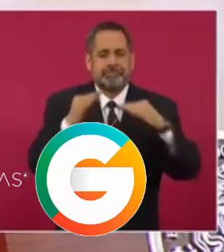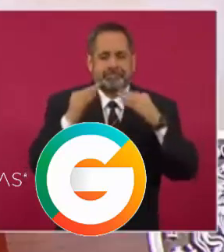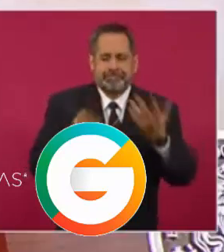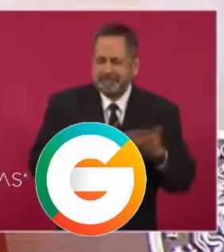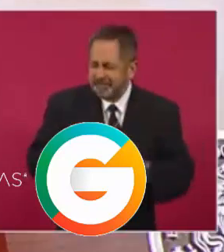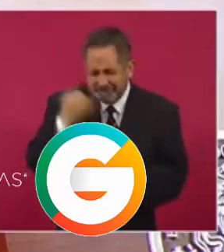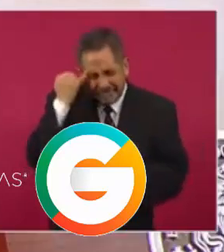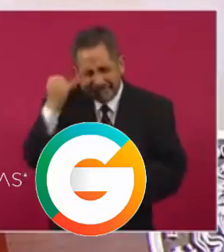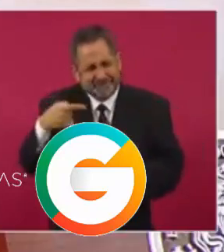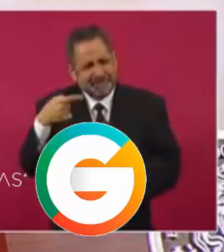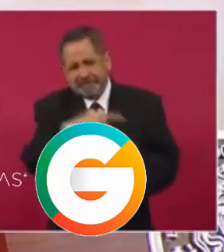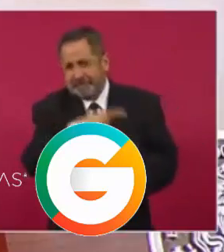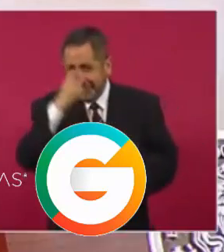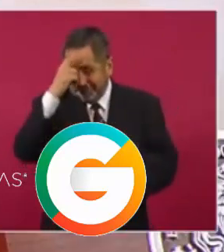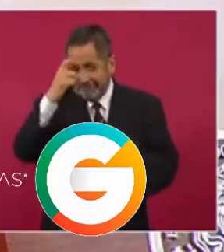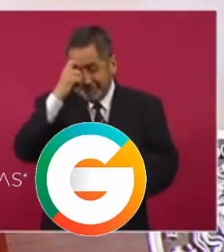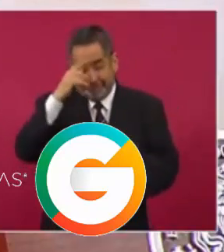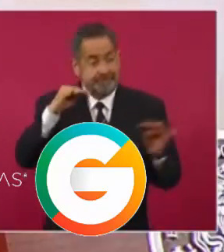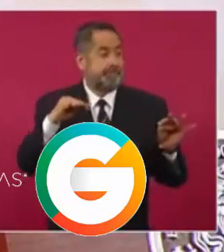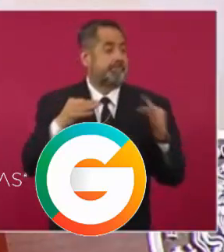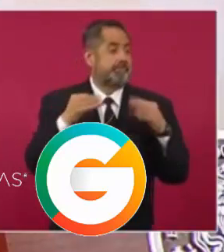Imagínense eso.